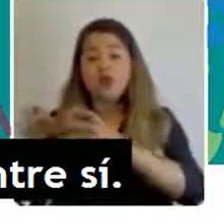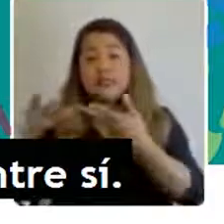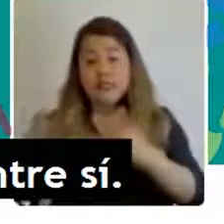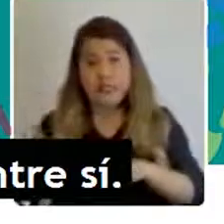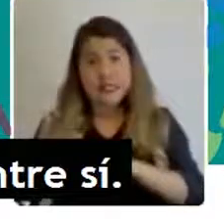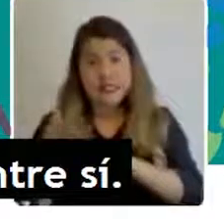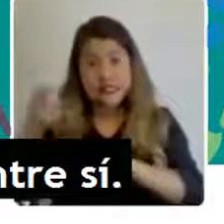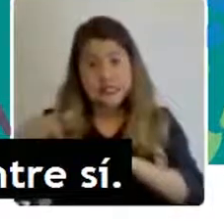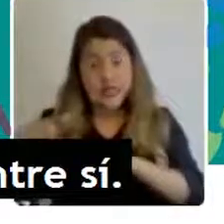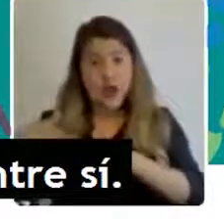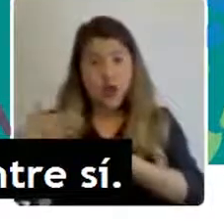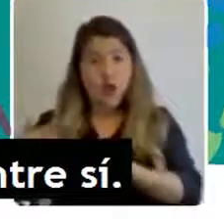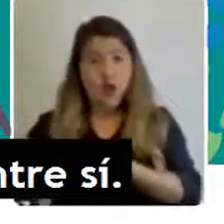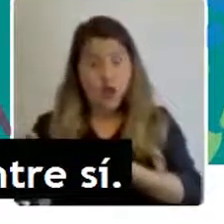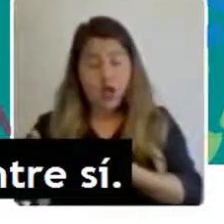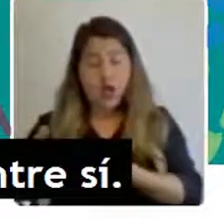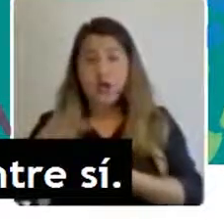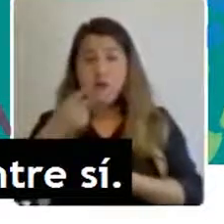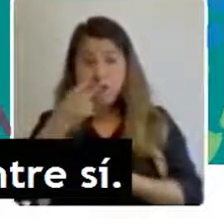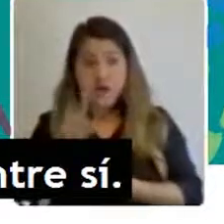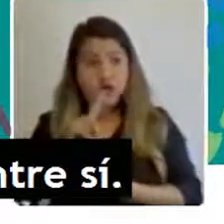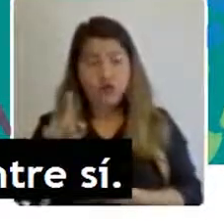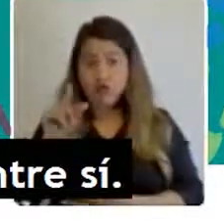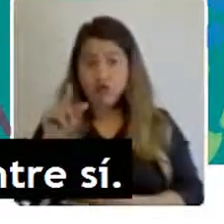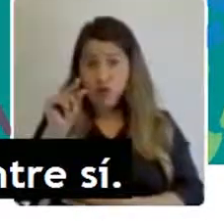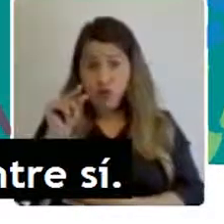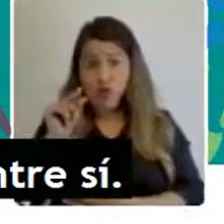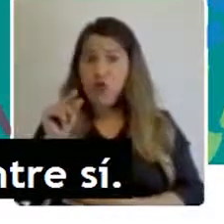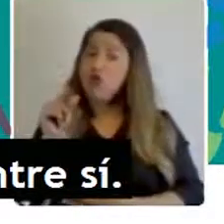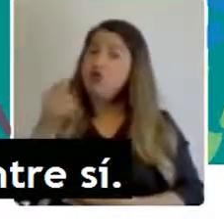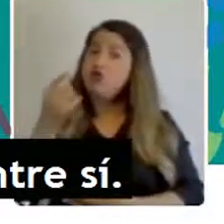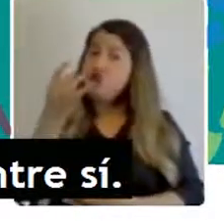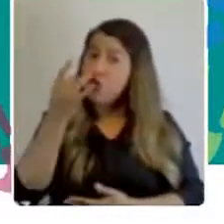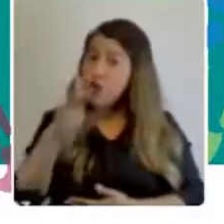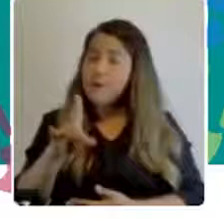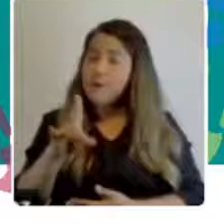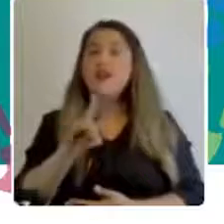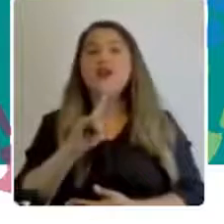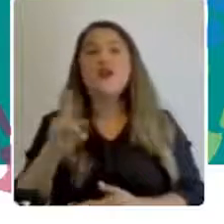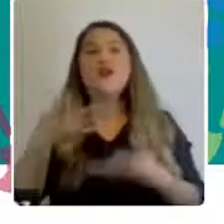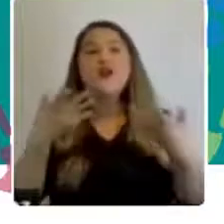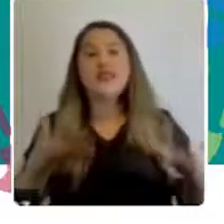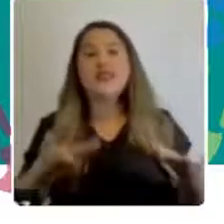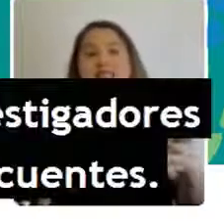pocos, sino que solamente no están articulados entre sí.